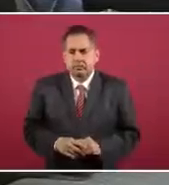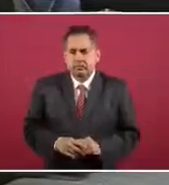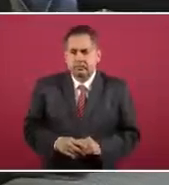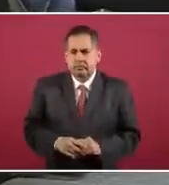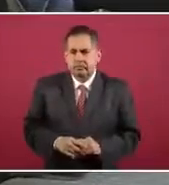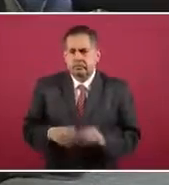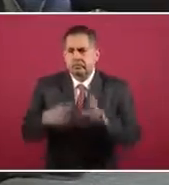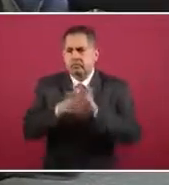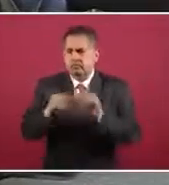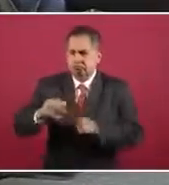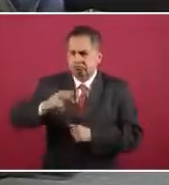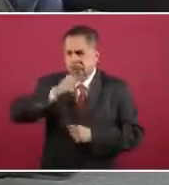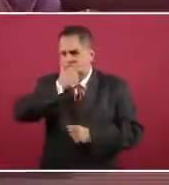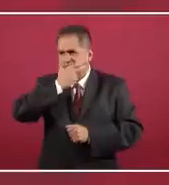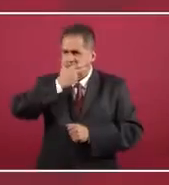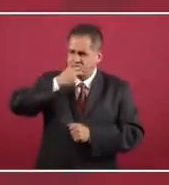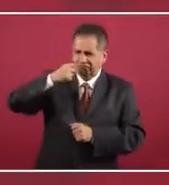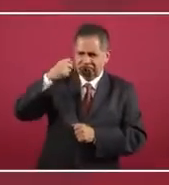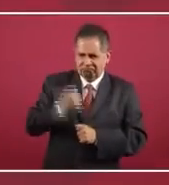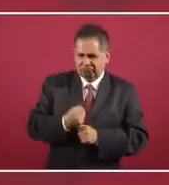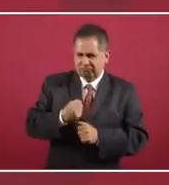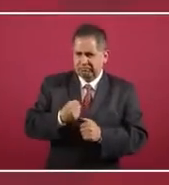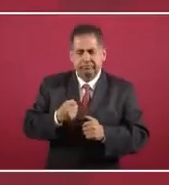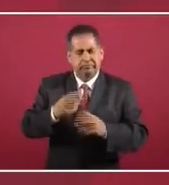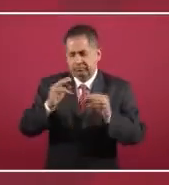no habrá machismo.